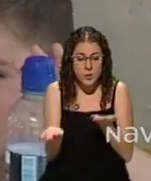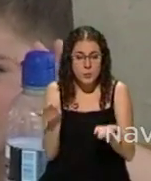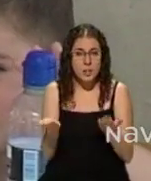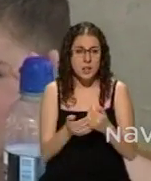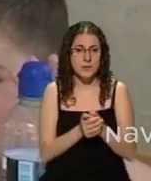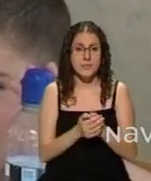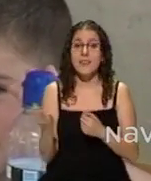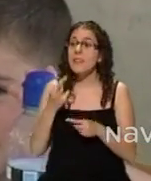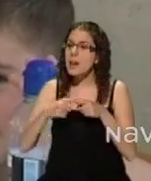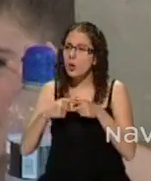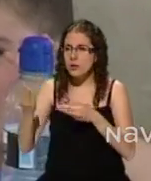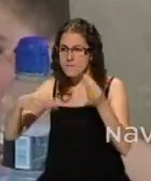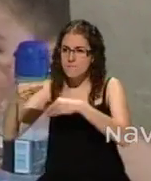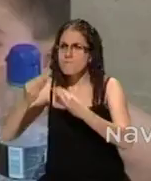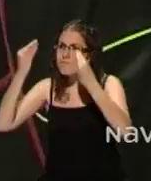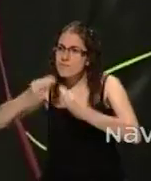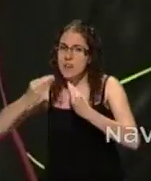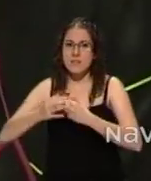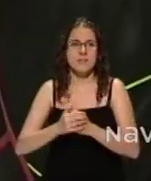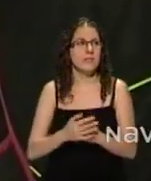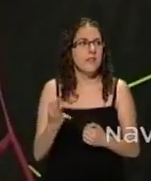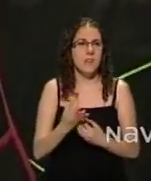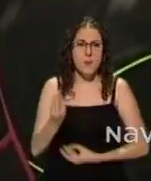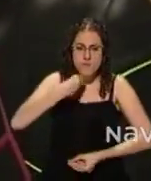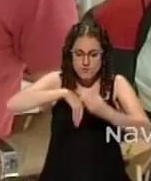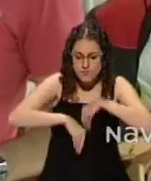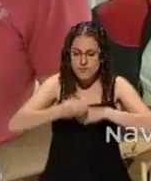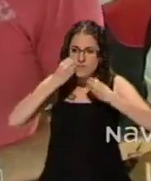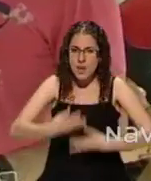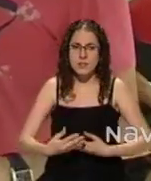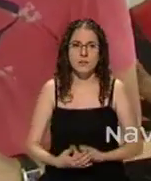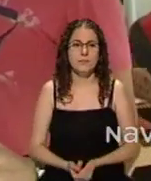no alimenta. Claro. No alimenta, y las fiestas son duras. Eso es conejo con patatas y ya está.